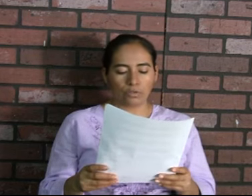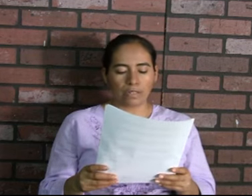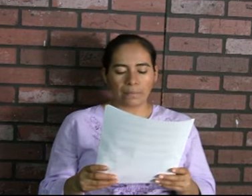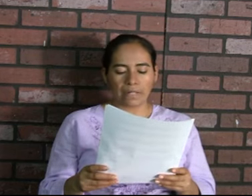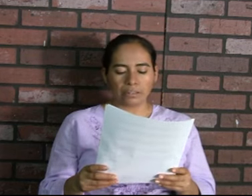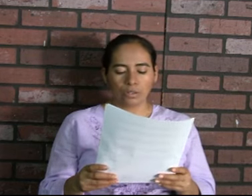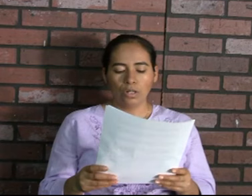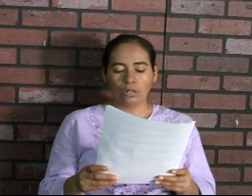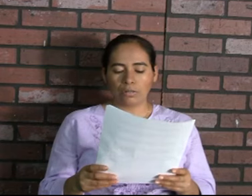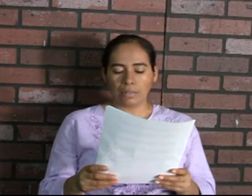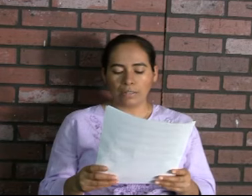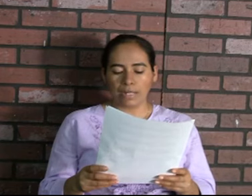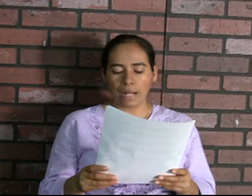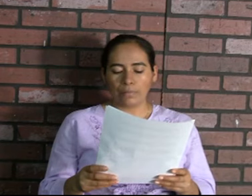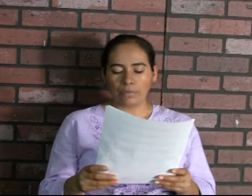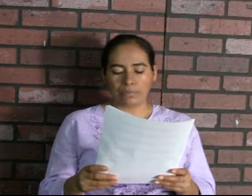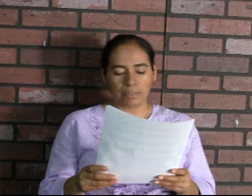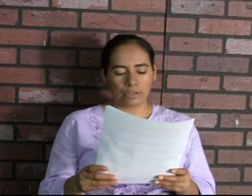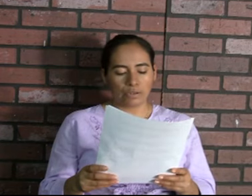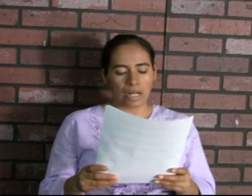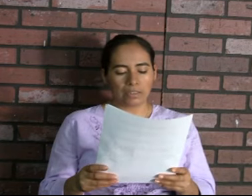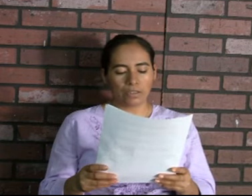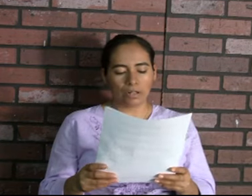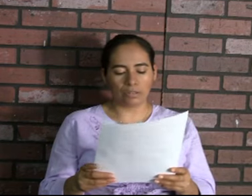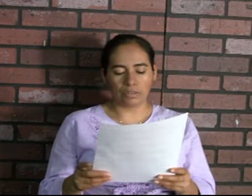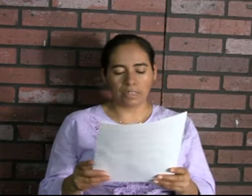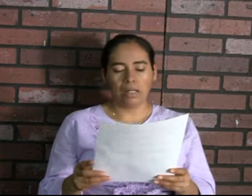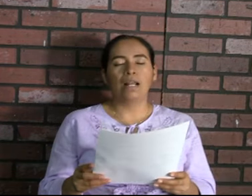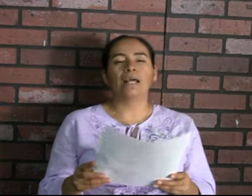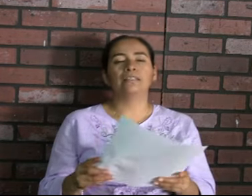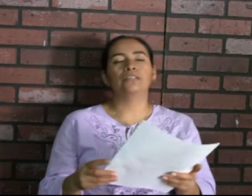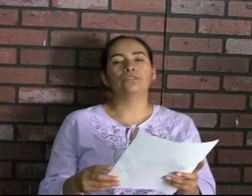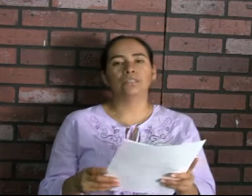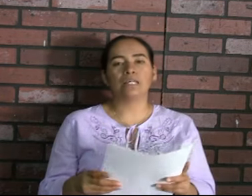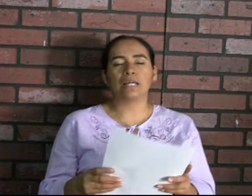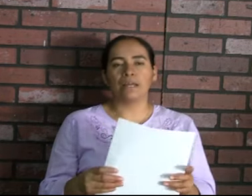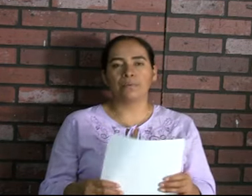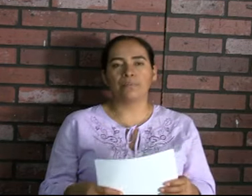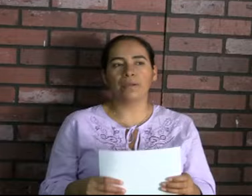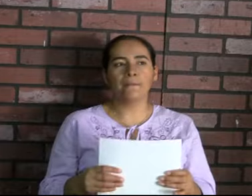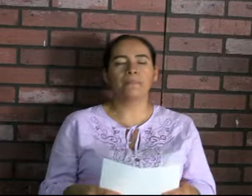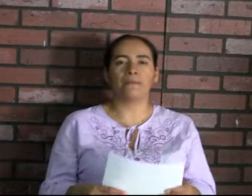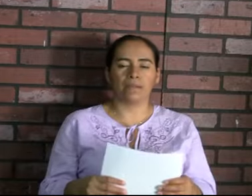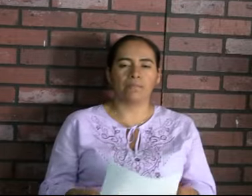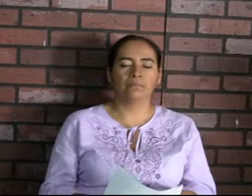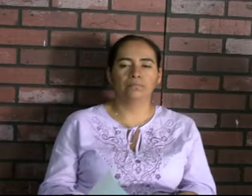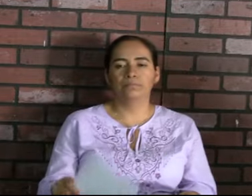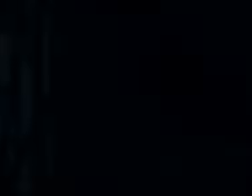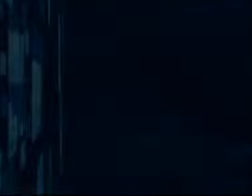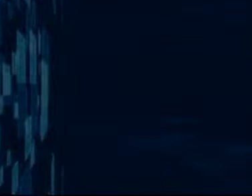desarrollador ruso que amenazó con demandarla por difamación. Así lo da a conocer la agencia de noticias AFP TV.